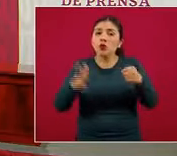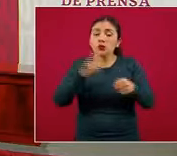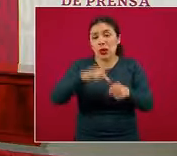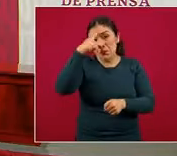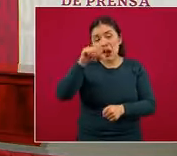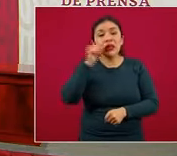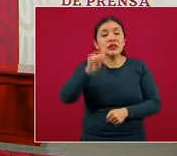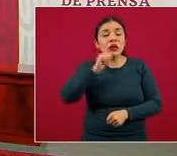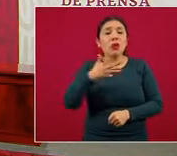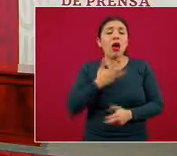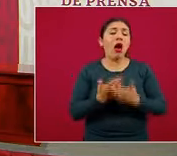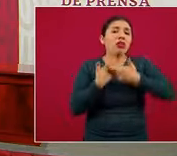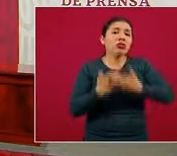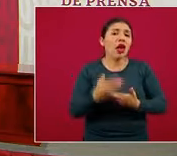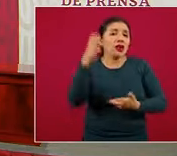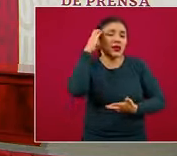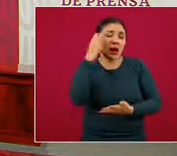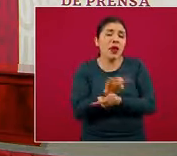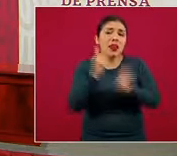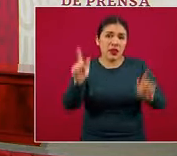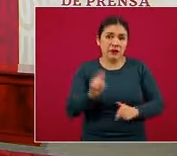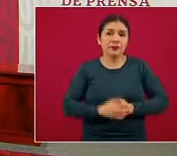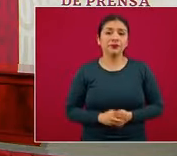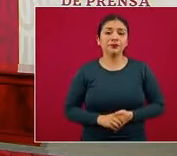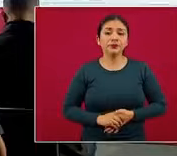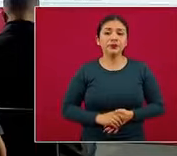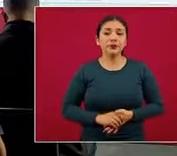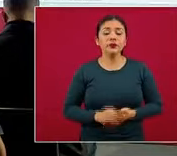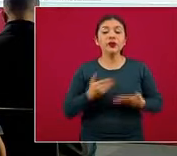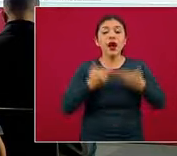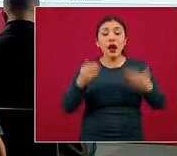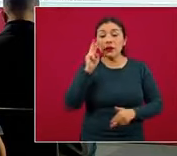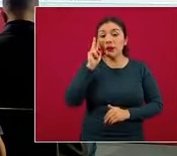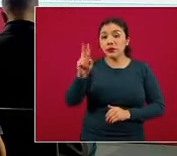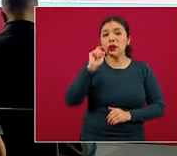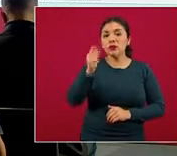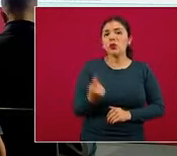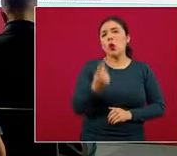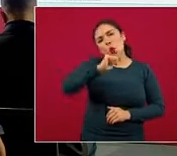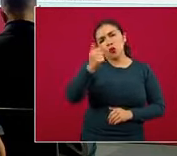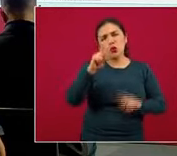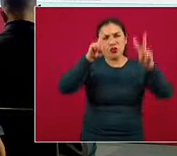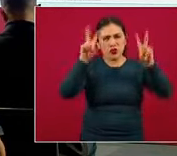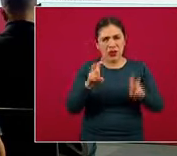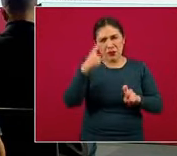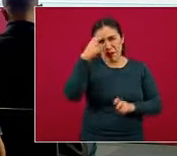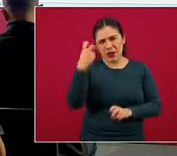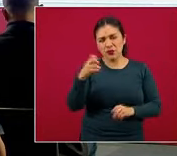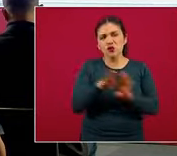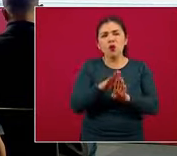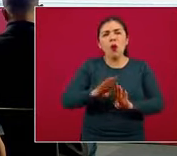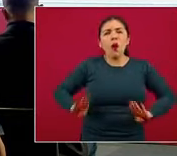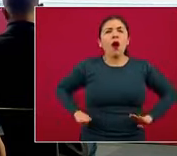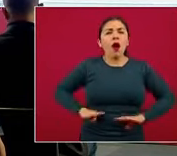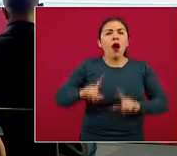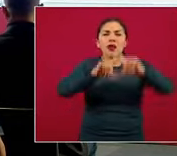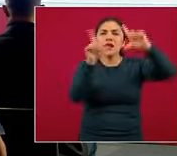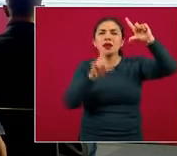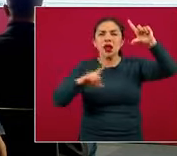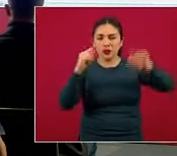tener camas disponibles. Vamos a presentar un elemento más para efectos del panorama nacional, que